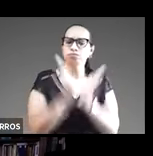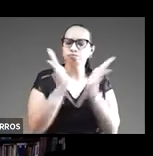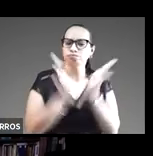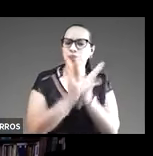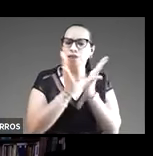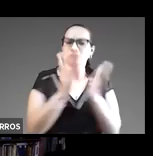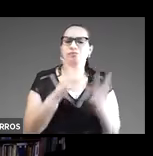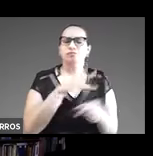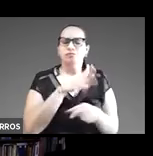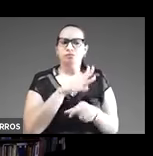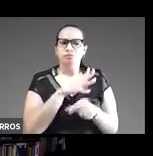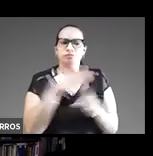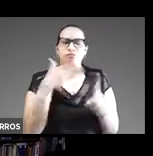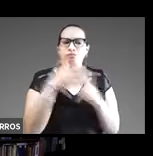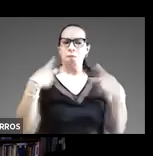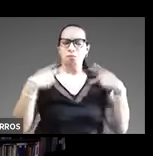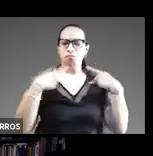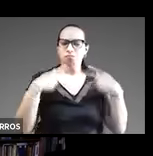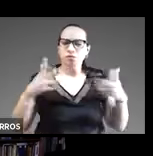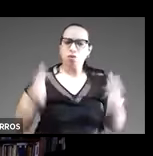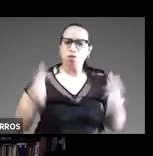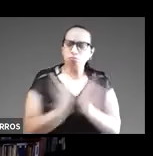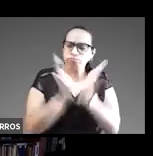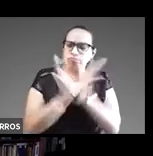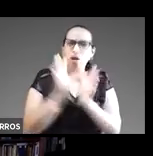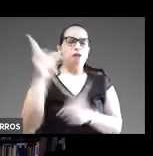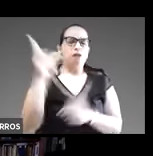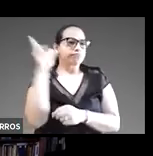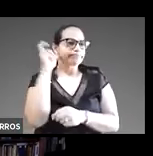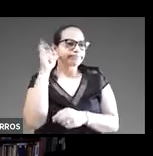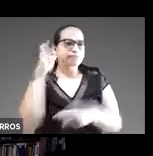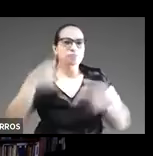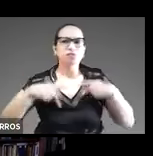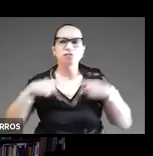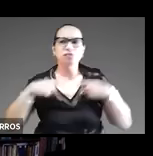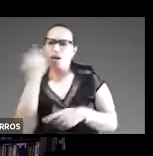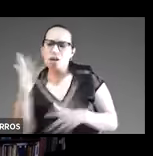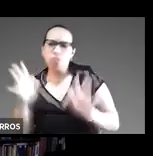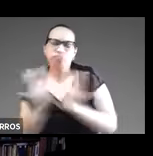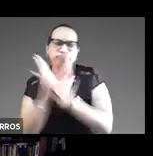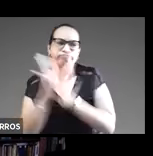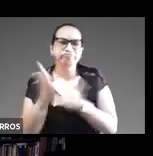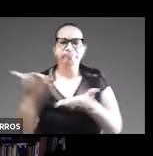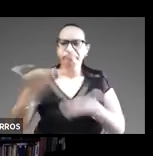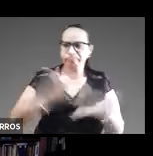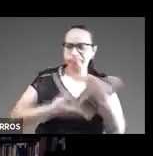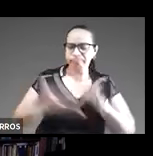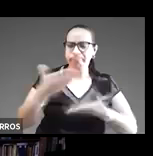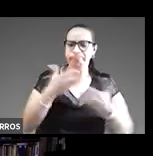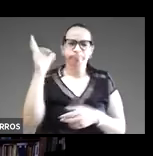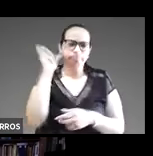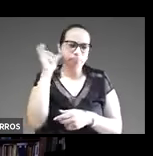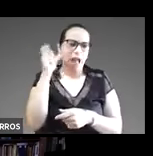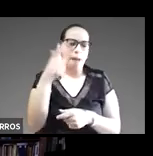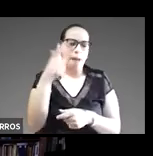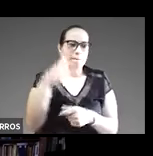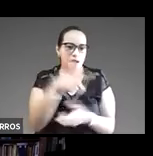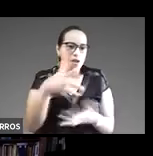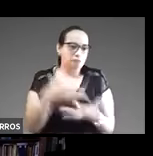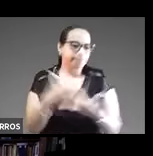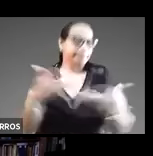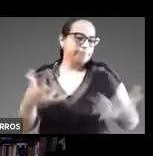hace participar a la gente o escucha a la gente que quiere participar, ¿no? En el territorio. En